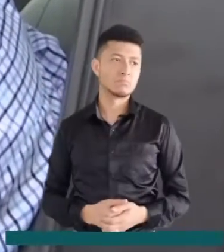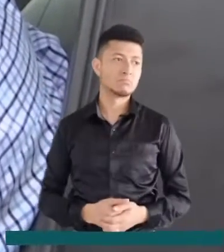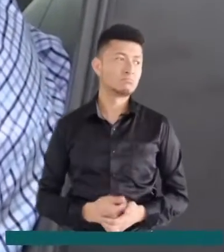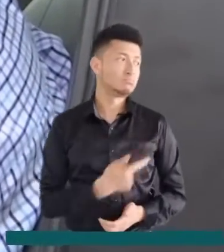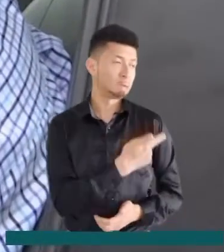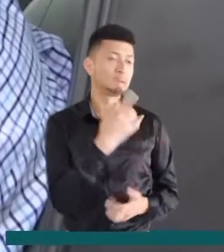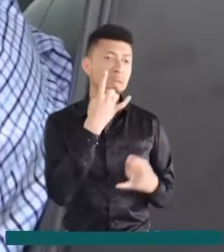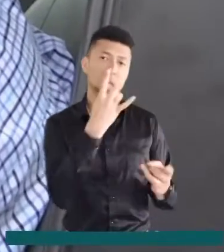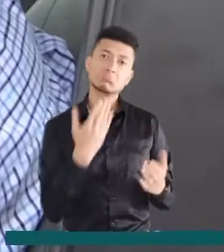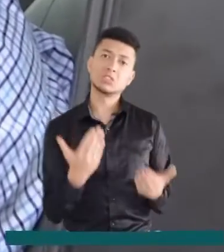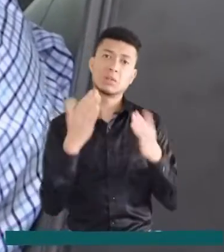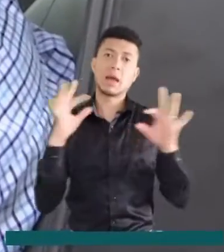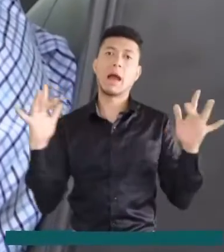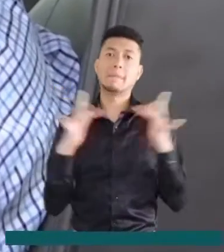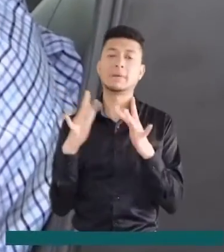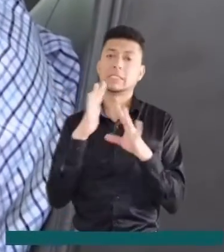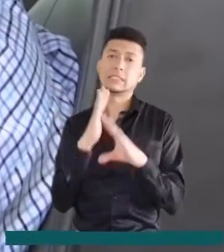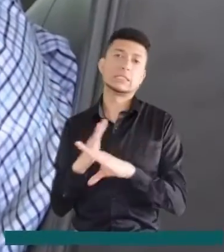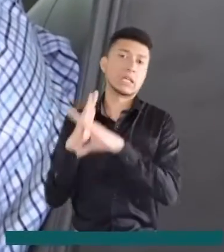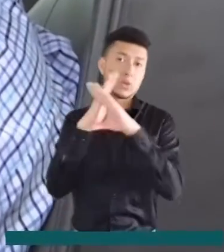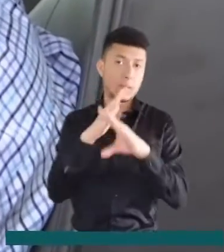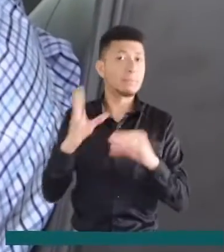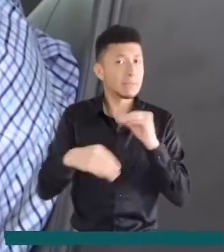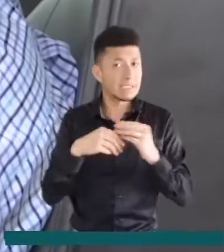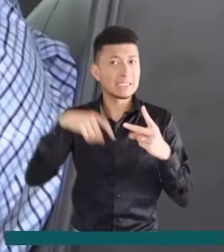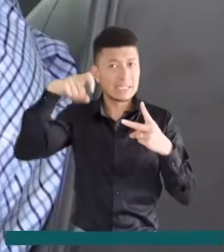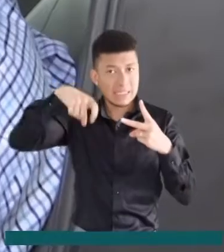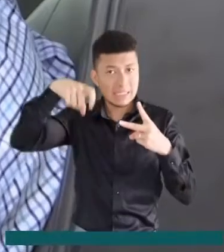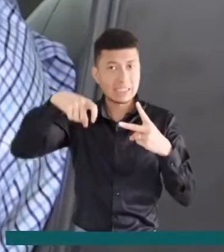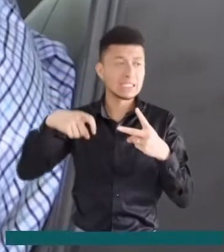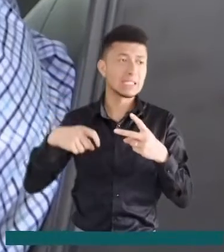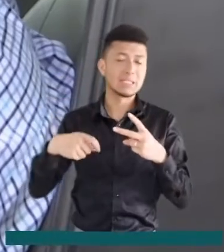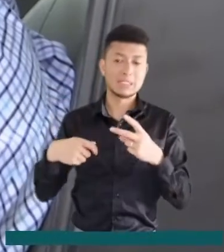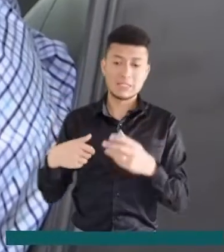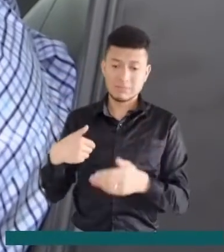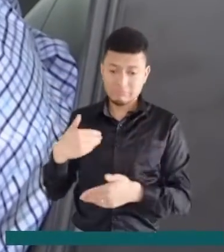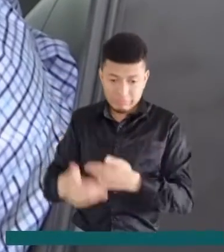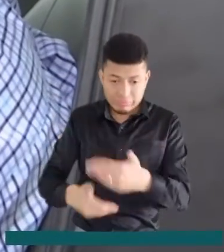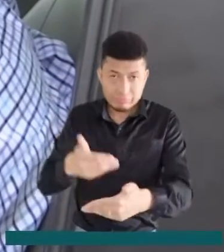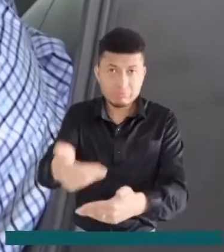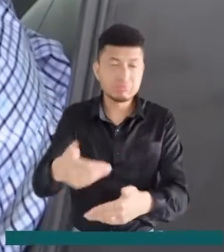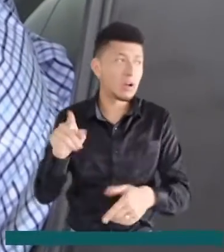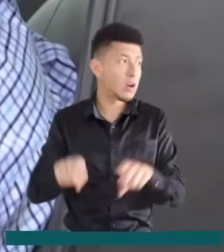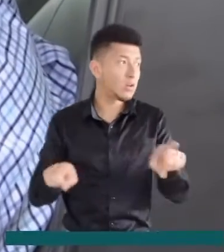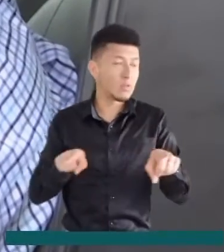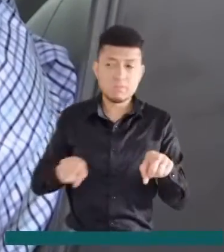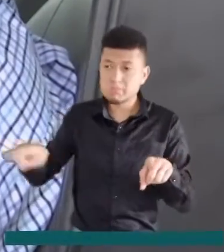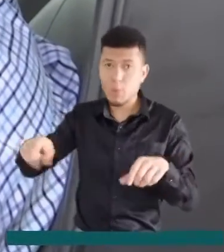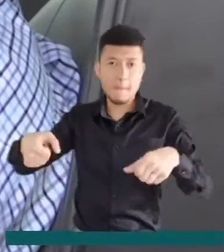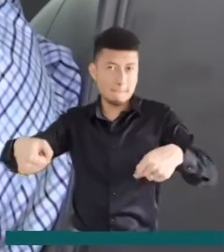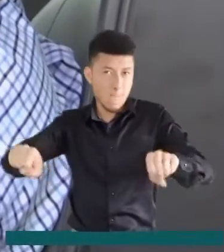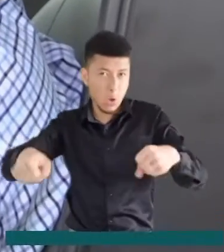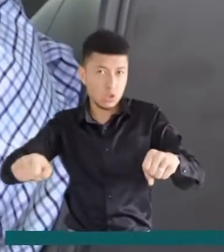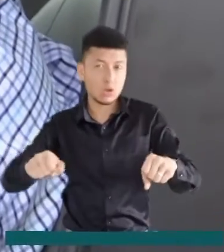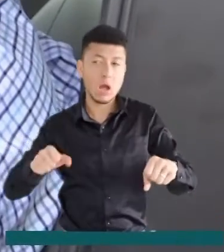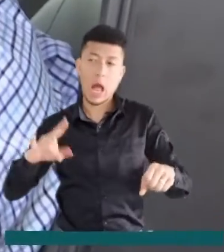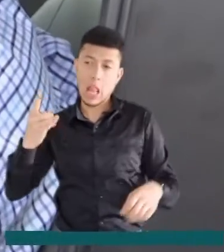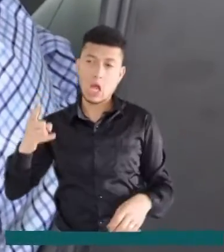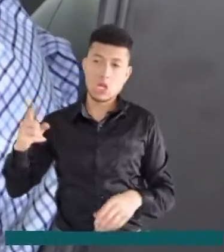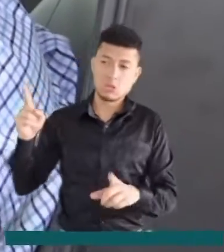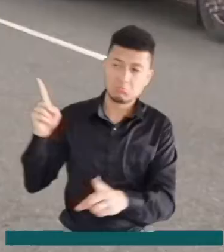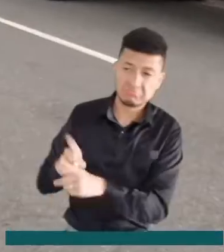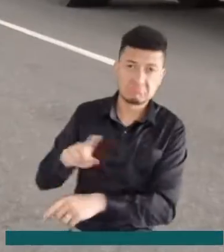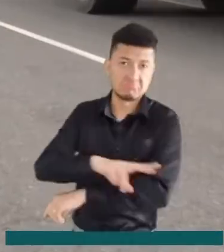seguridad y también porque se necesita en el camino. Hay motos que quizás paran